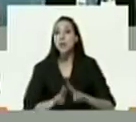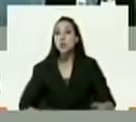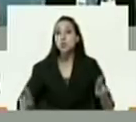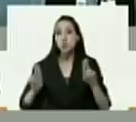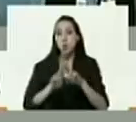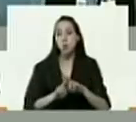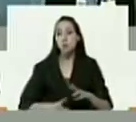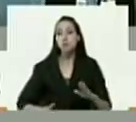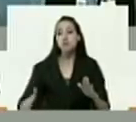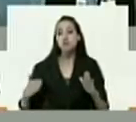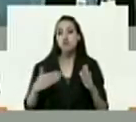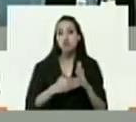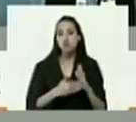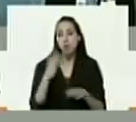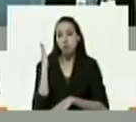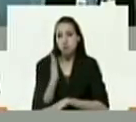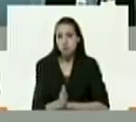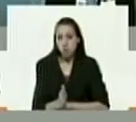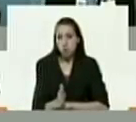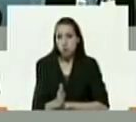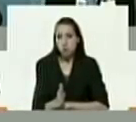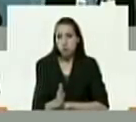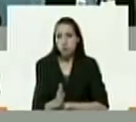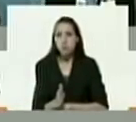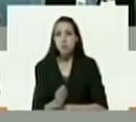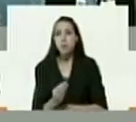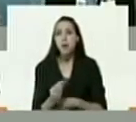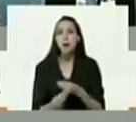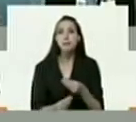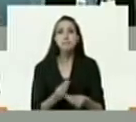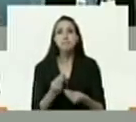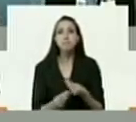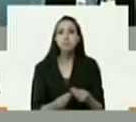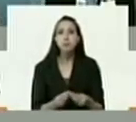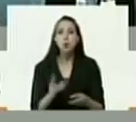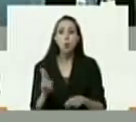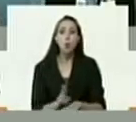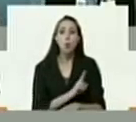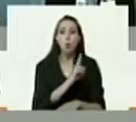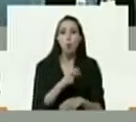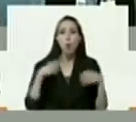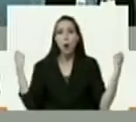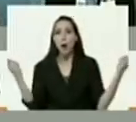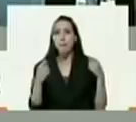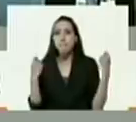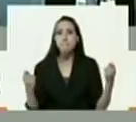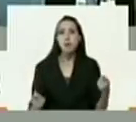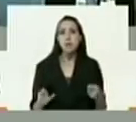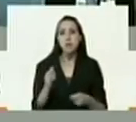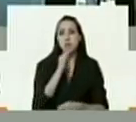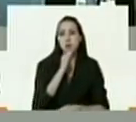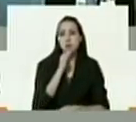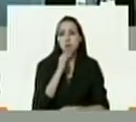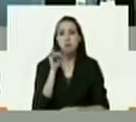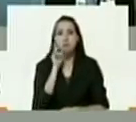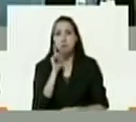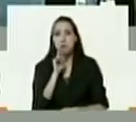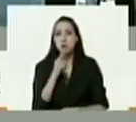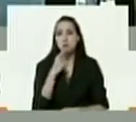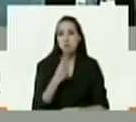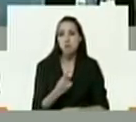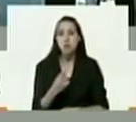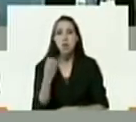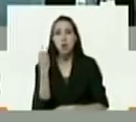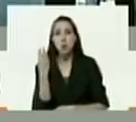condenó y lo acusan de usar una campaña de desinformación. Y durante su discurso